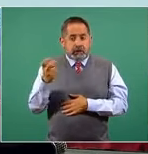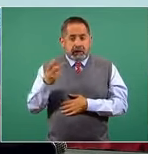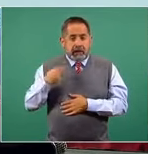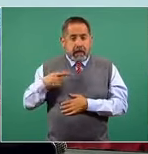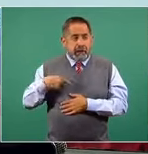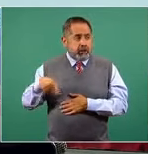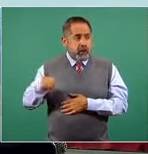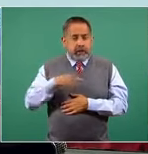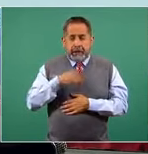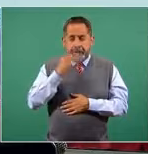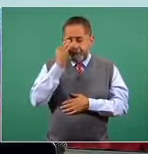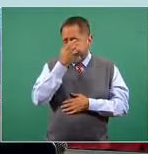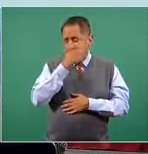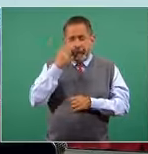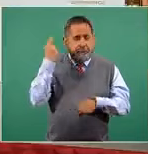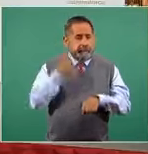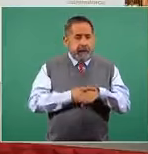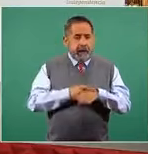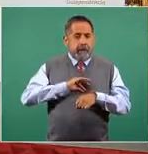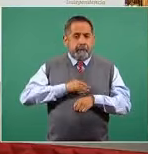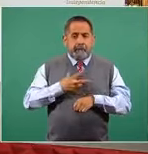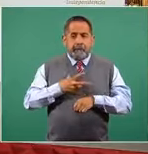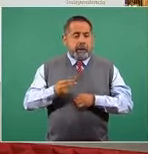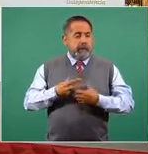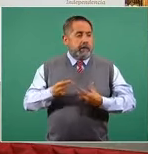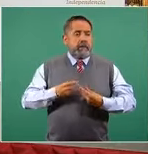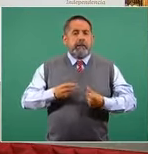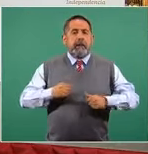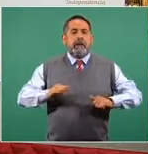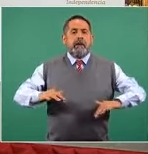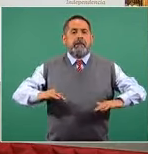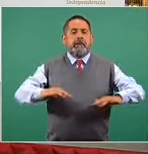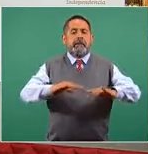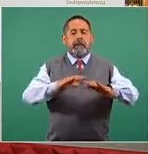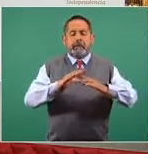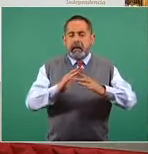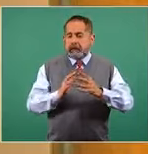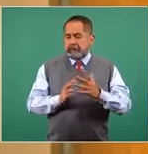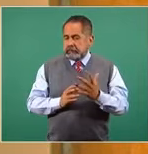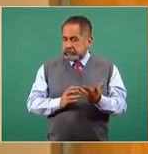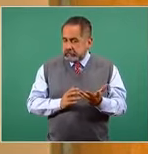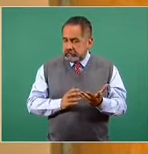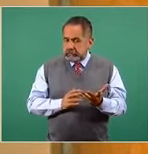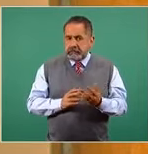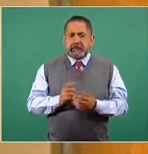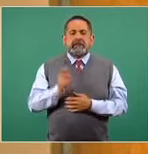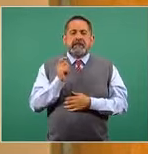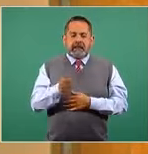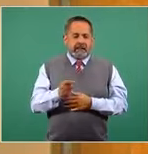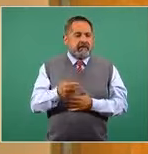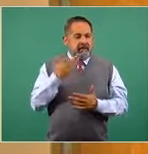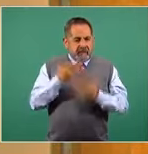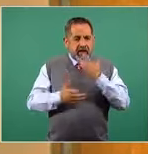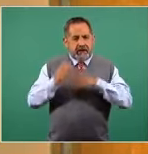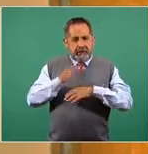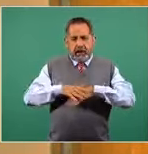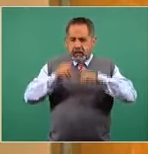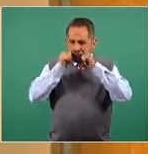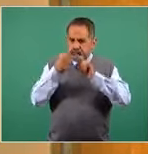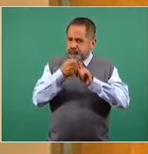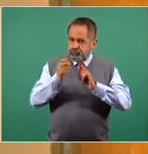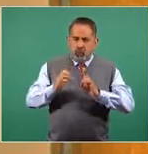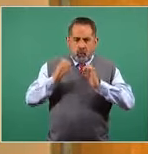en un brote o varias cadenas de transmisión en el país. Y esto lo que revela es que se ha deteriorado por varios años